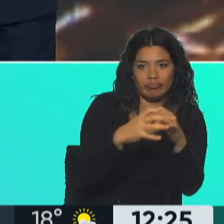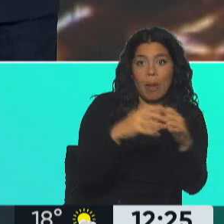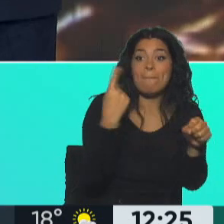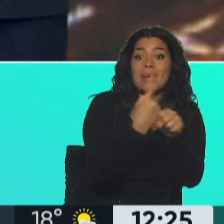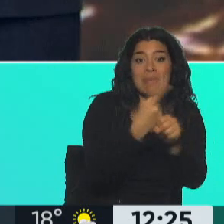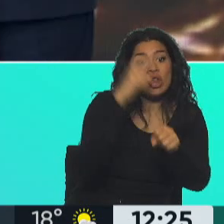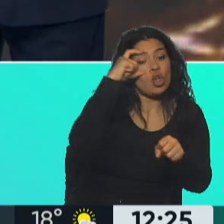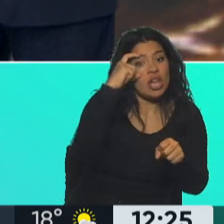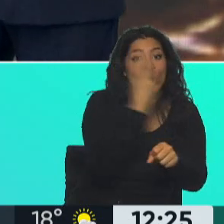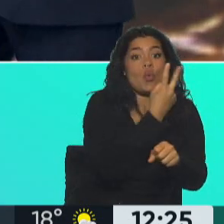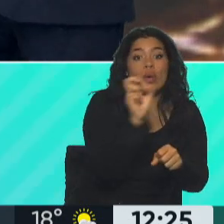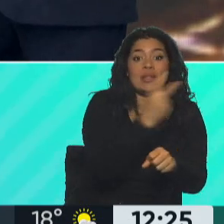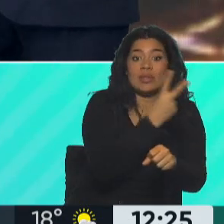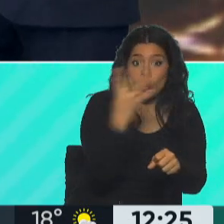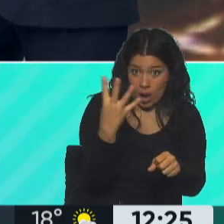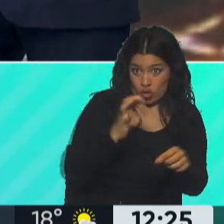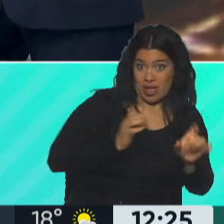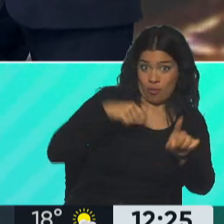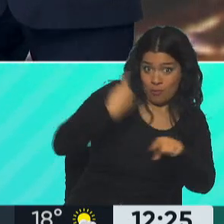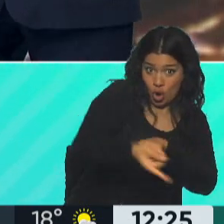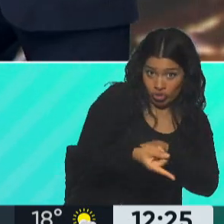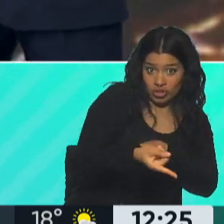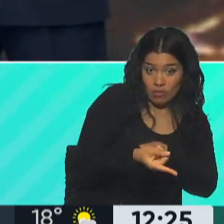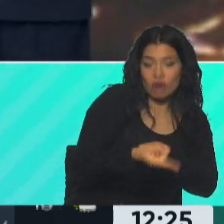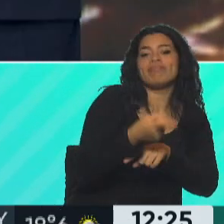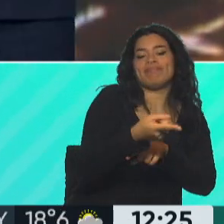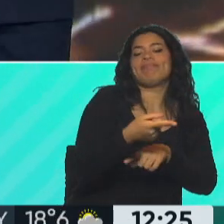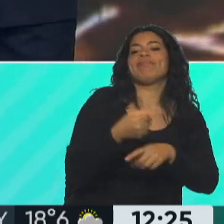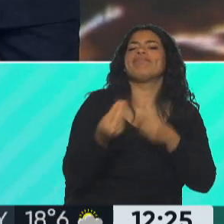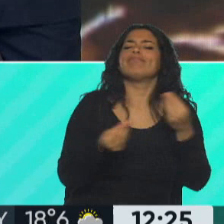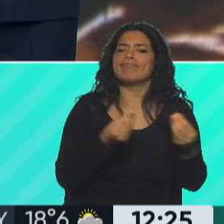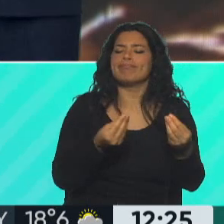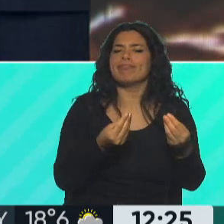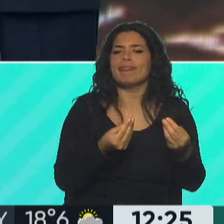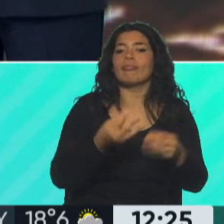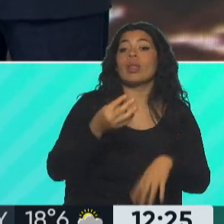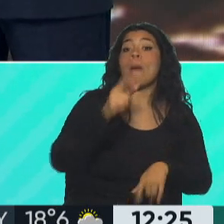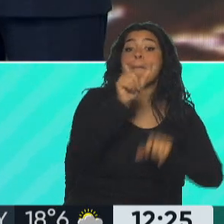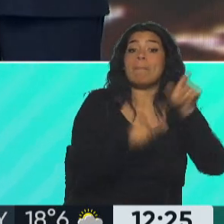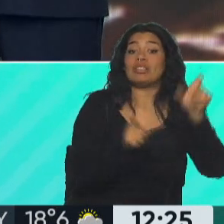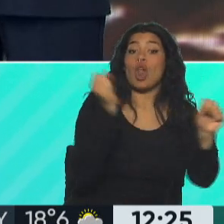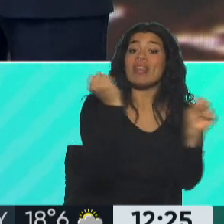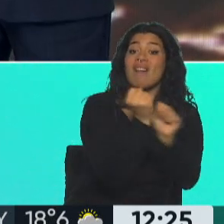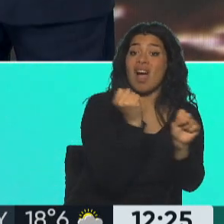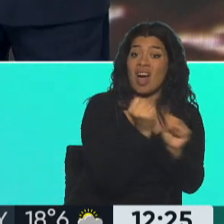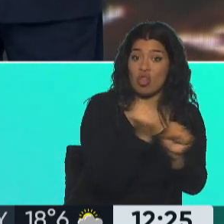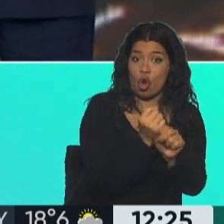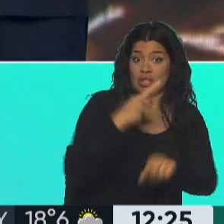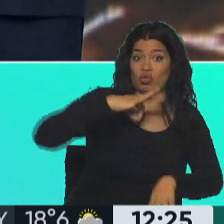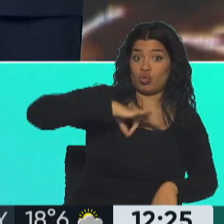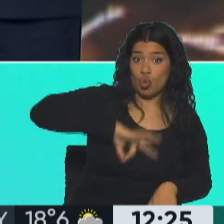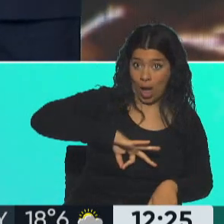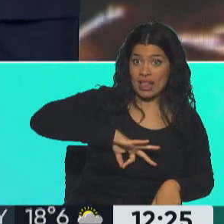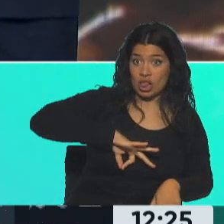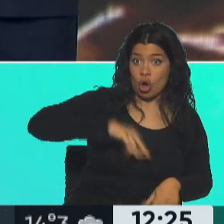enero del 2024 de la cuarta categoría del impuesto a la ganancia. ¿Qué quiere decir esto? A Que ver. el impuesto a la ganancia no se aplica más sobre